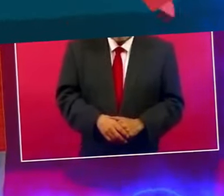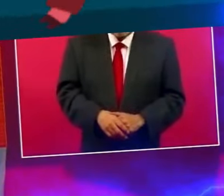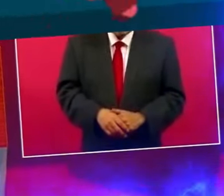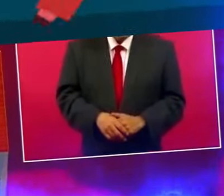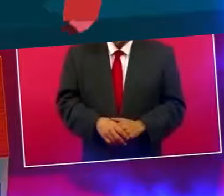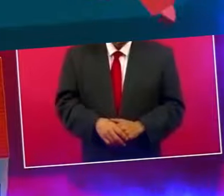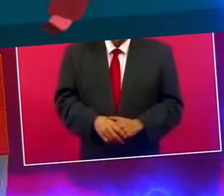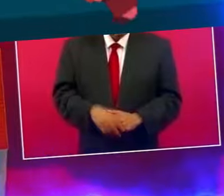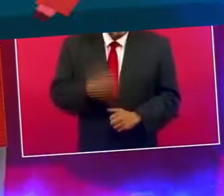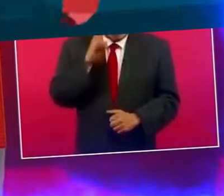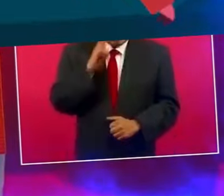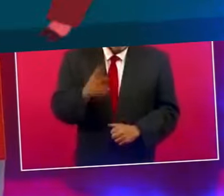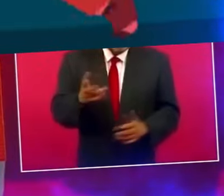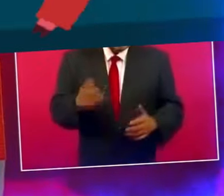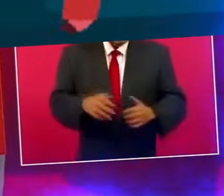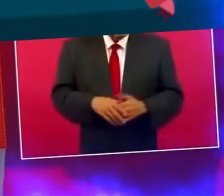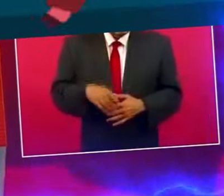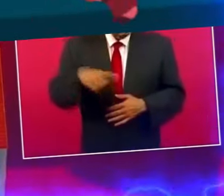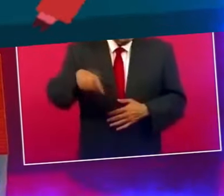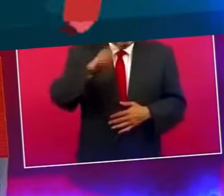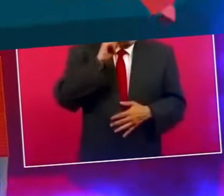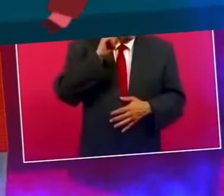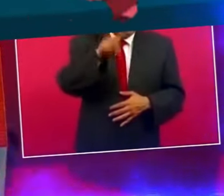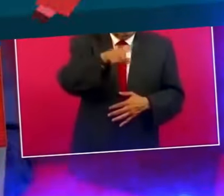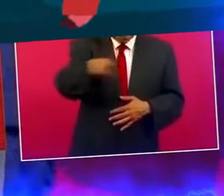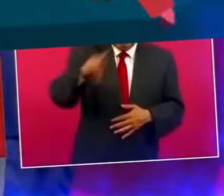Vean, o sea, ustedes mismos